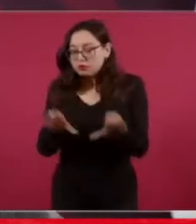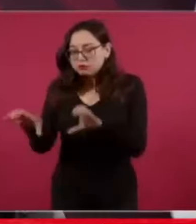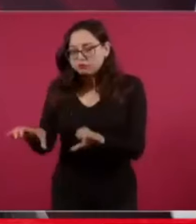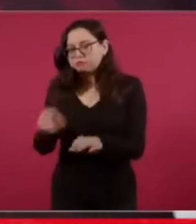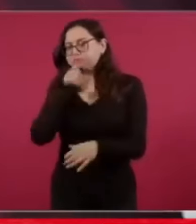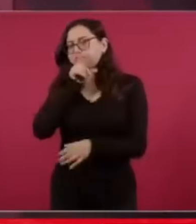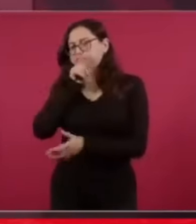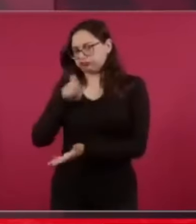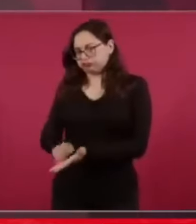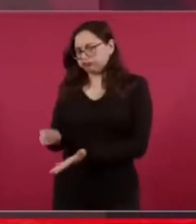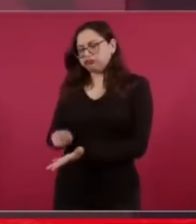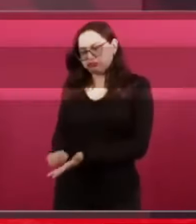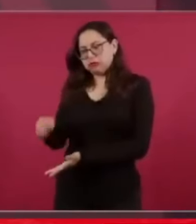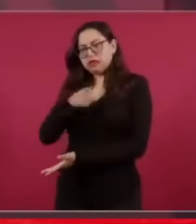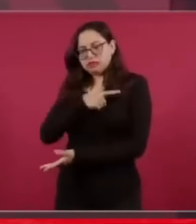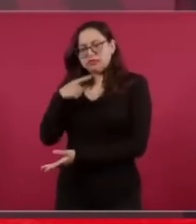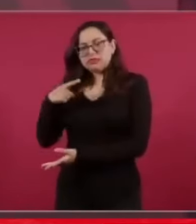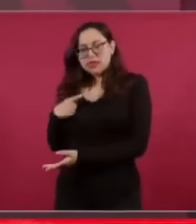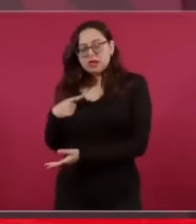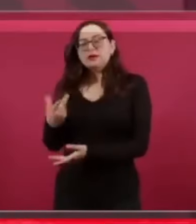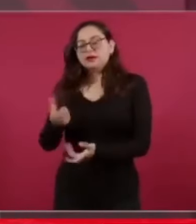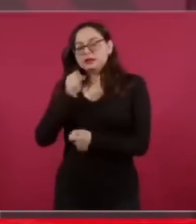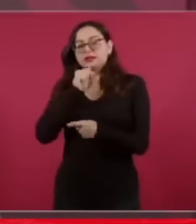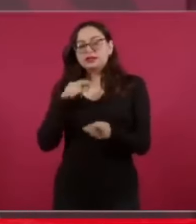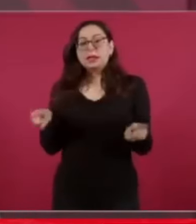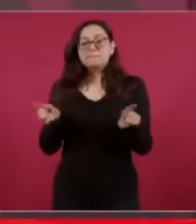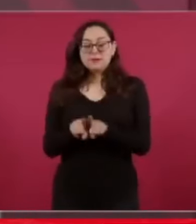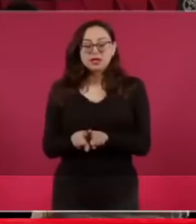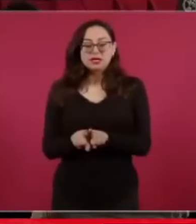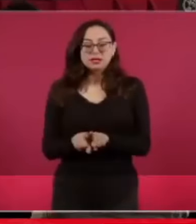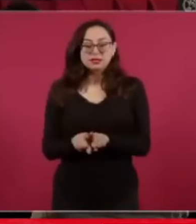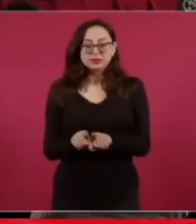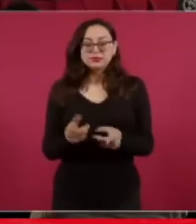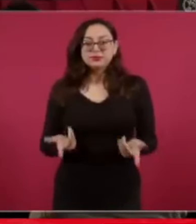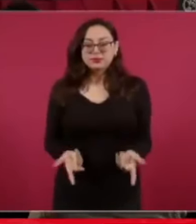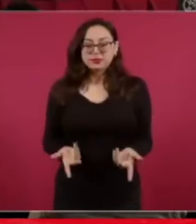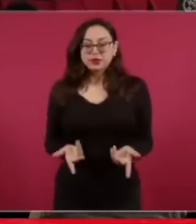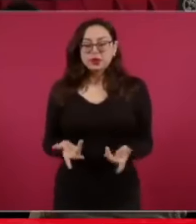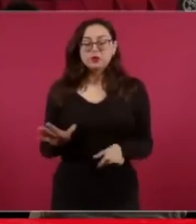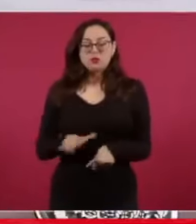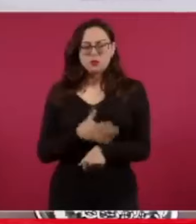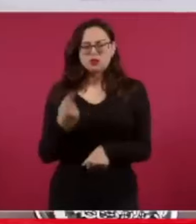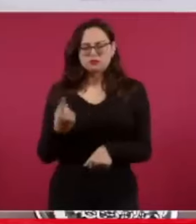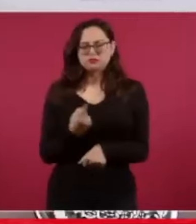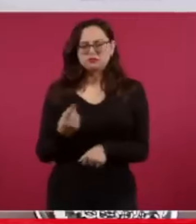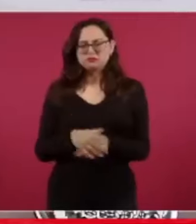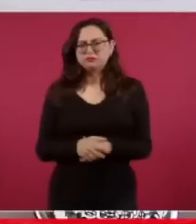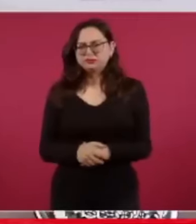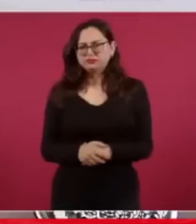porque nos quedamos, por un lado, en el 80%